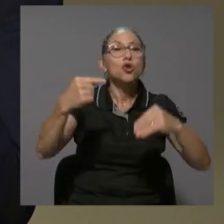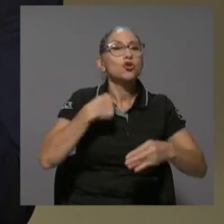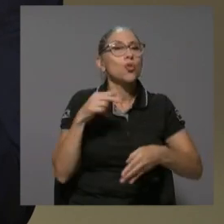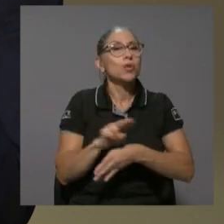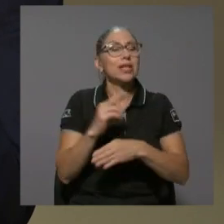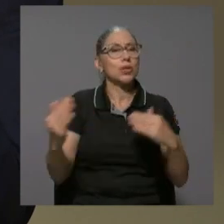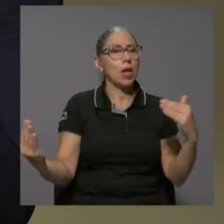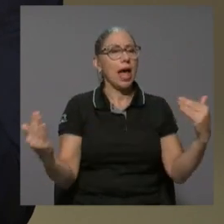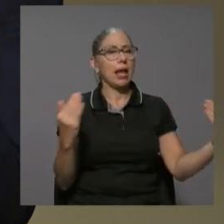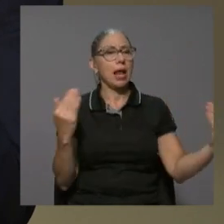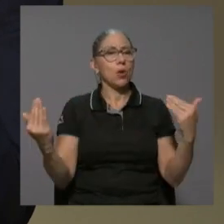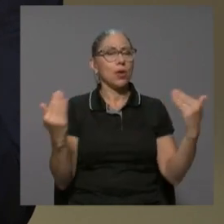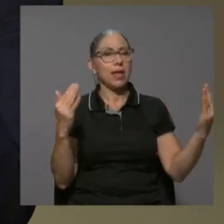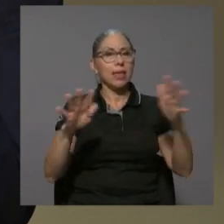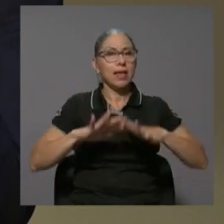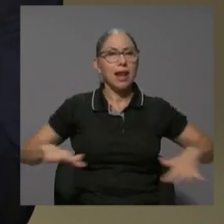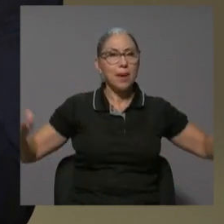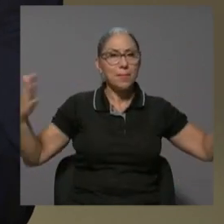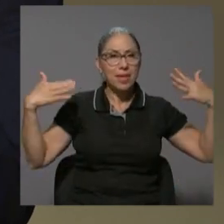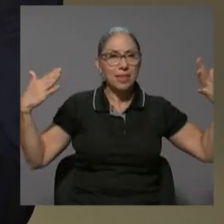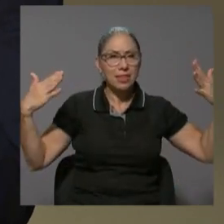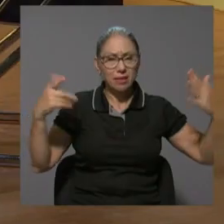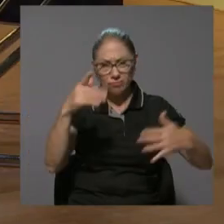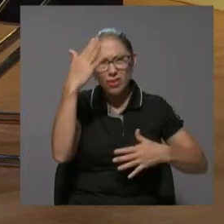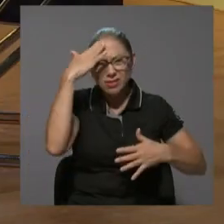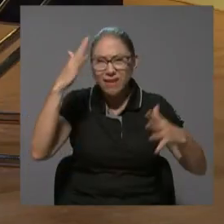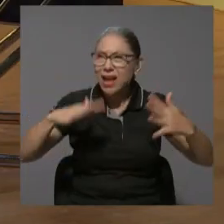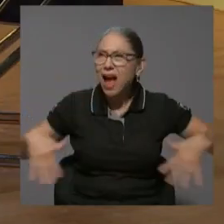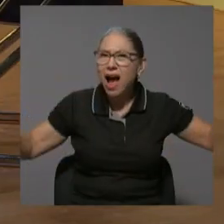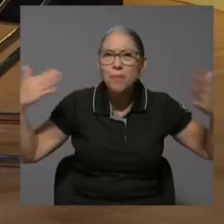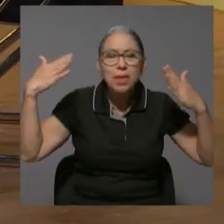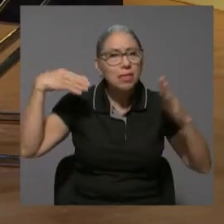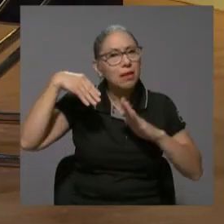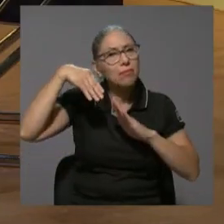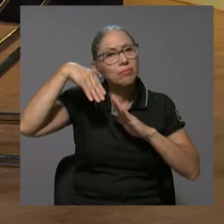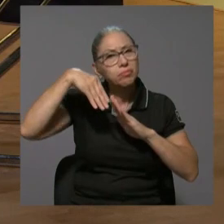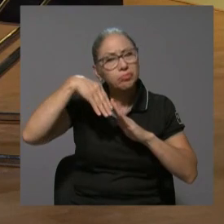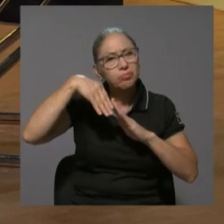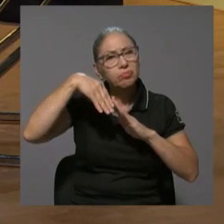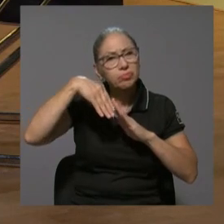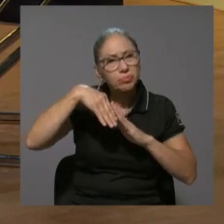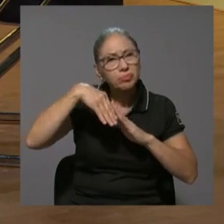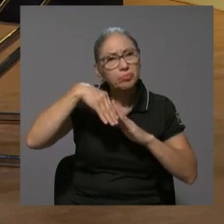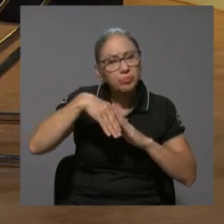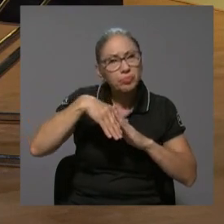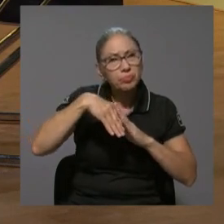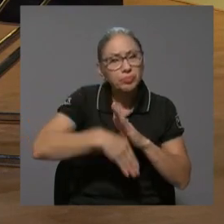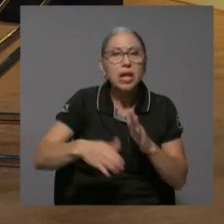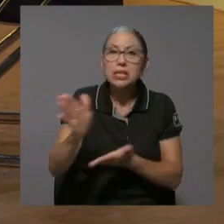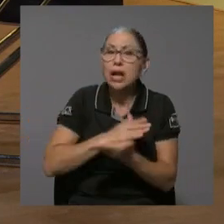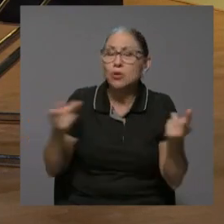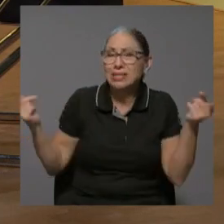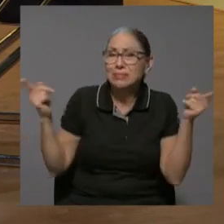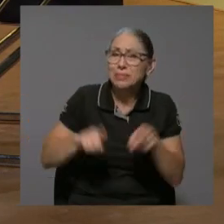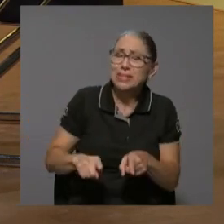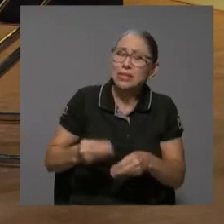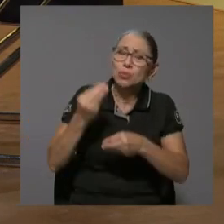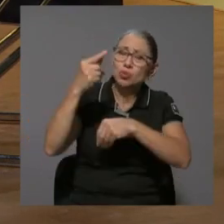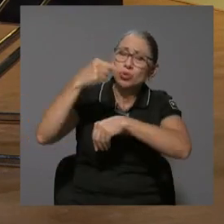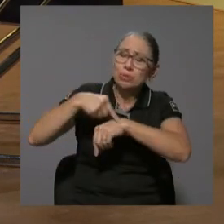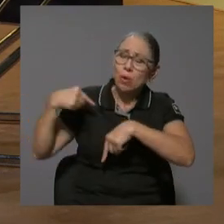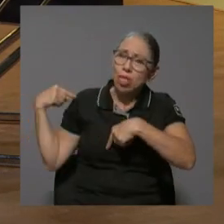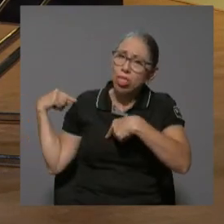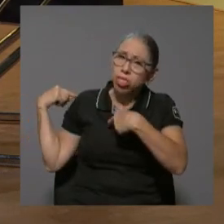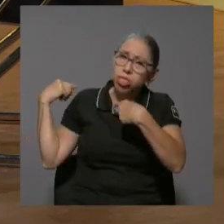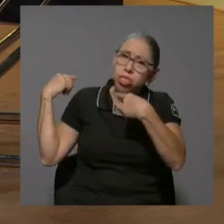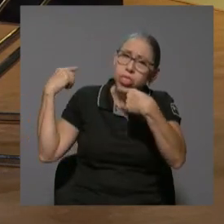deterioro ambiental es un fenómeno sistémico. O sea, escapa a un individuo en su pequeño mundo,